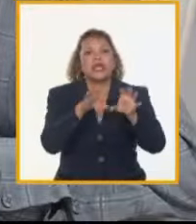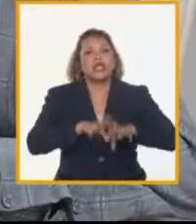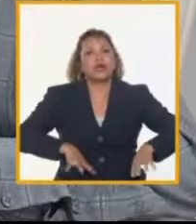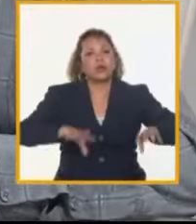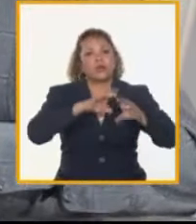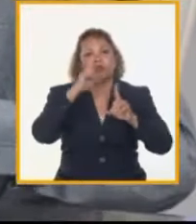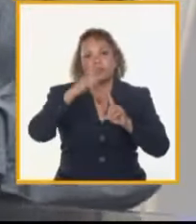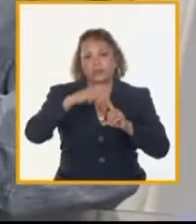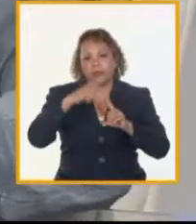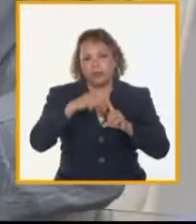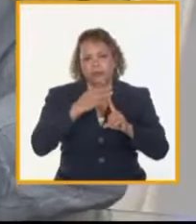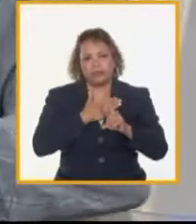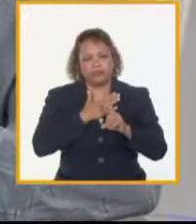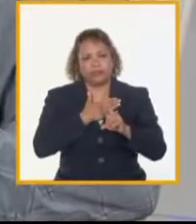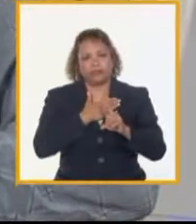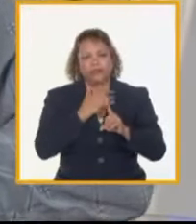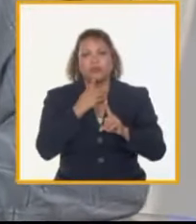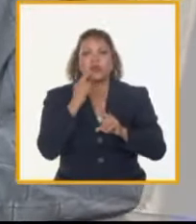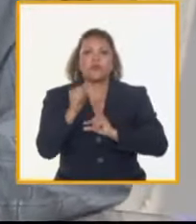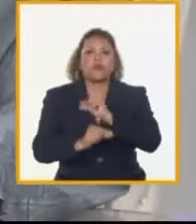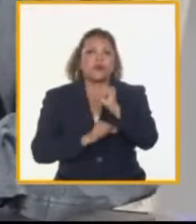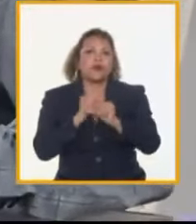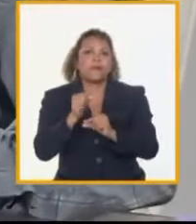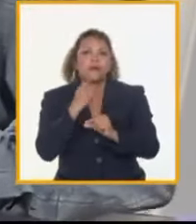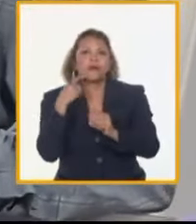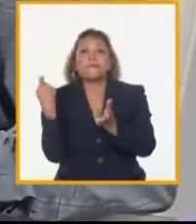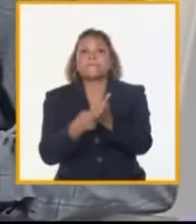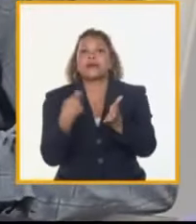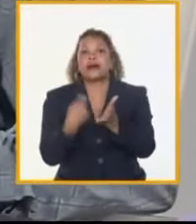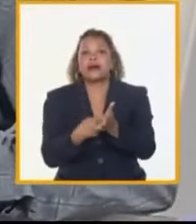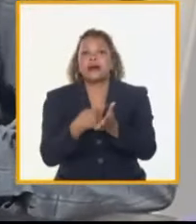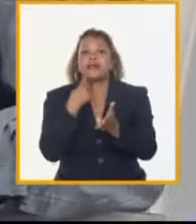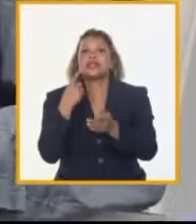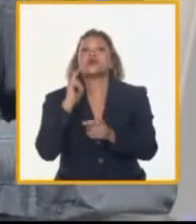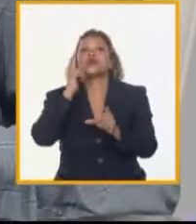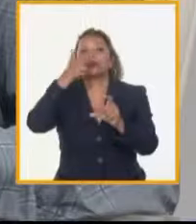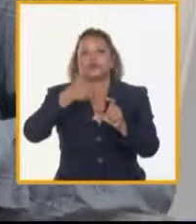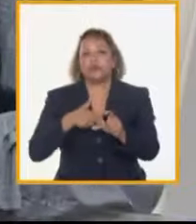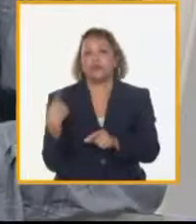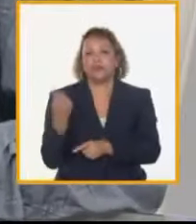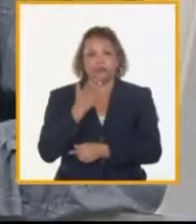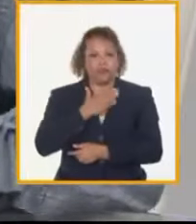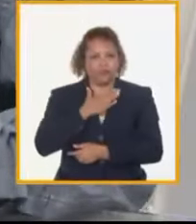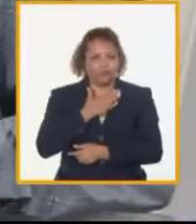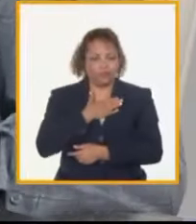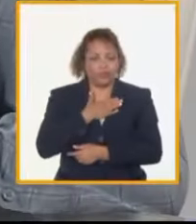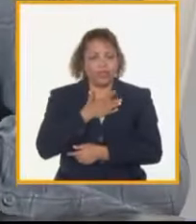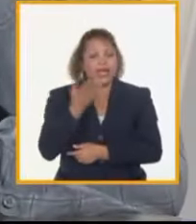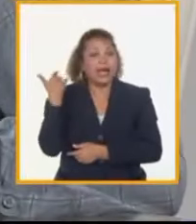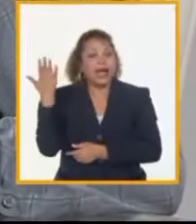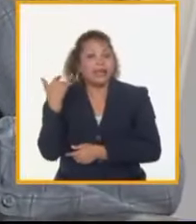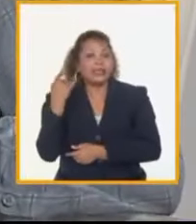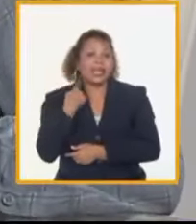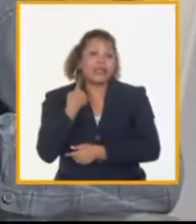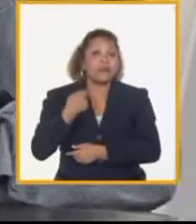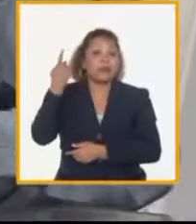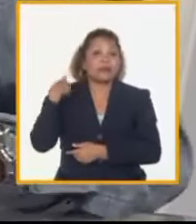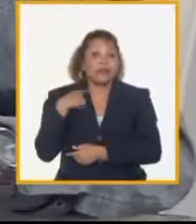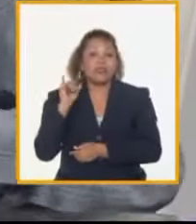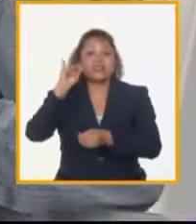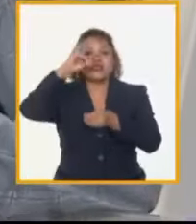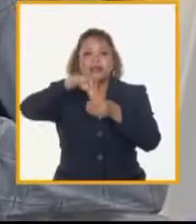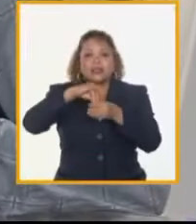técnicas. De nuestros medios, para poder adquirir incluso y poder pagar nuestros combustibles. Y nosotros estábamos ingresando, el año pasado logramos